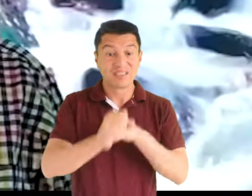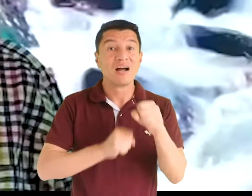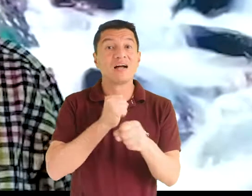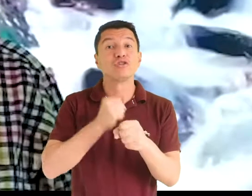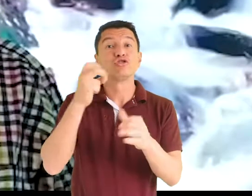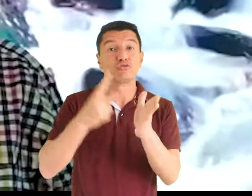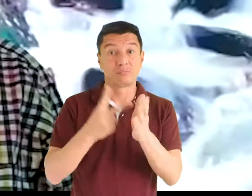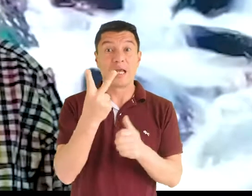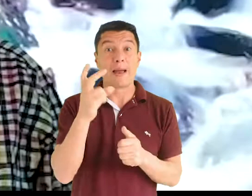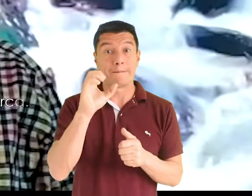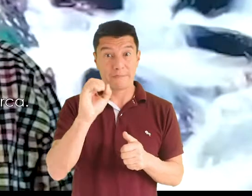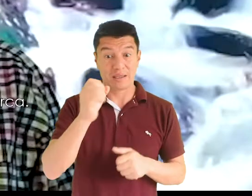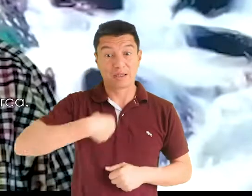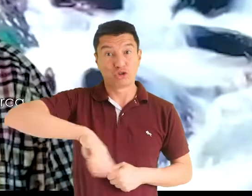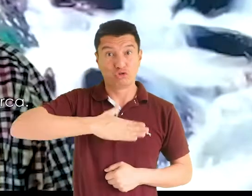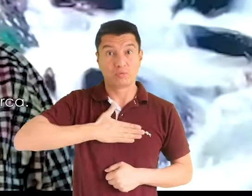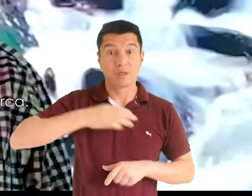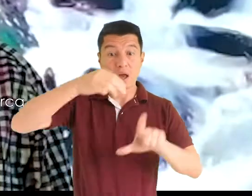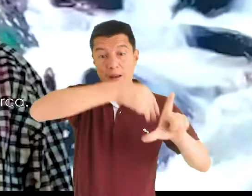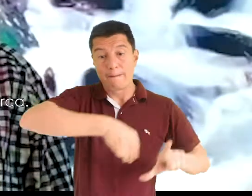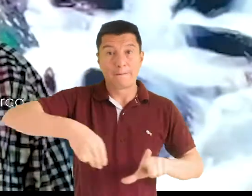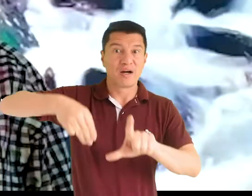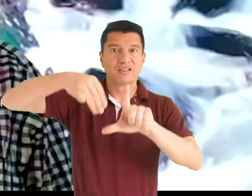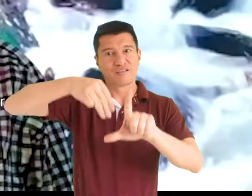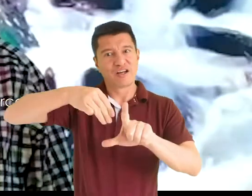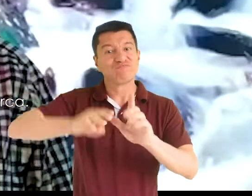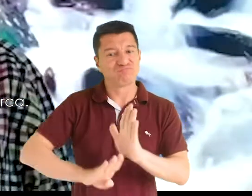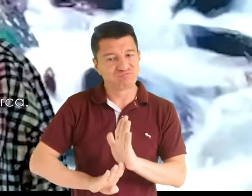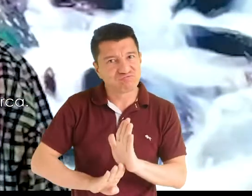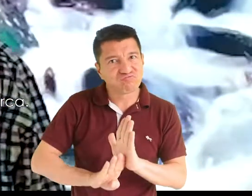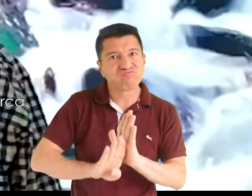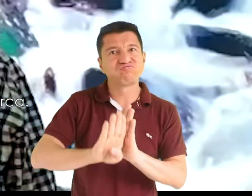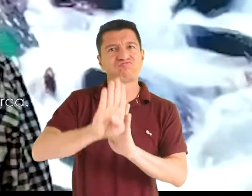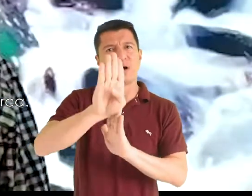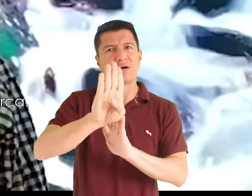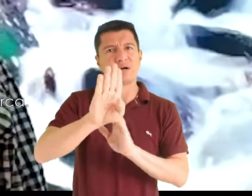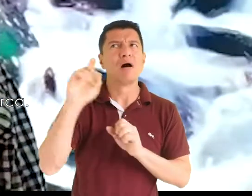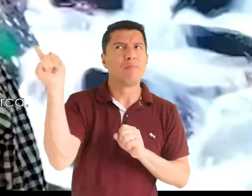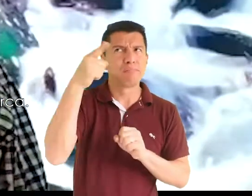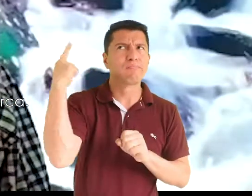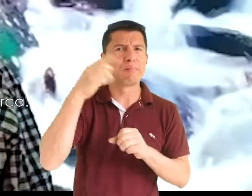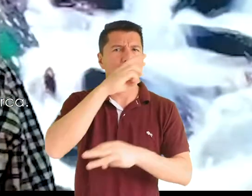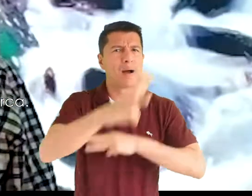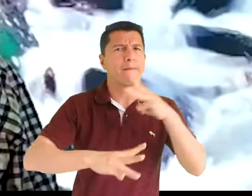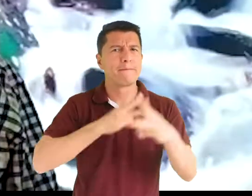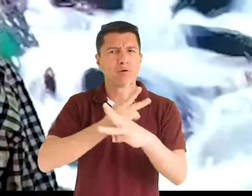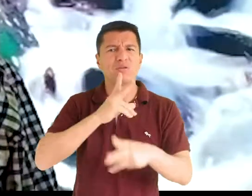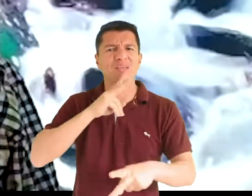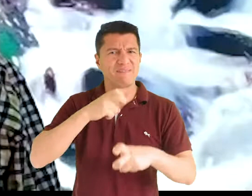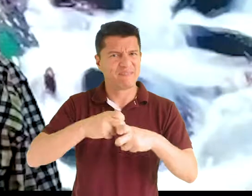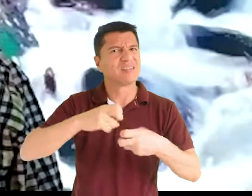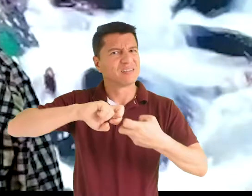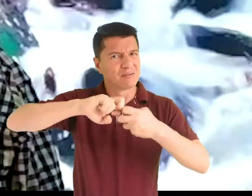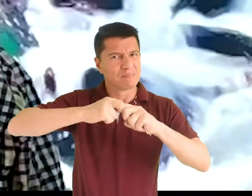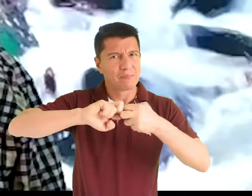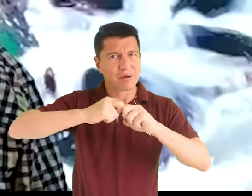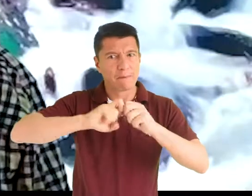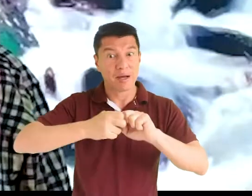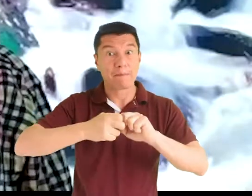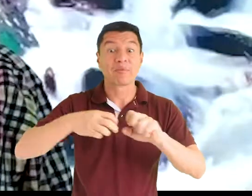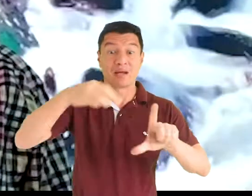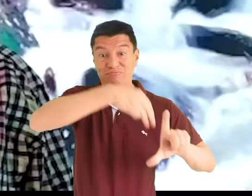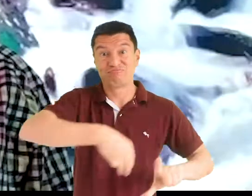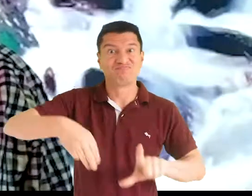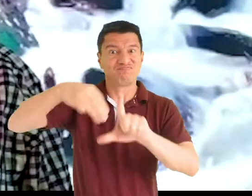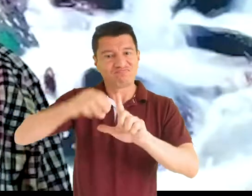Este año la maestría ha logrado, pese a todas las circunstancias adversas por las que está atravesando el mundo,